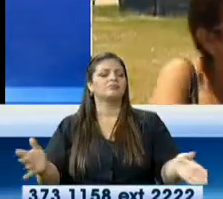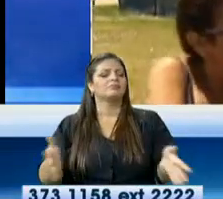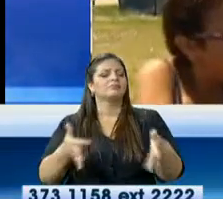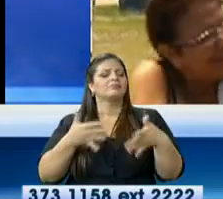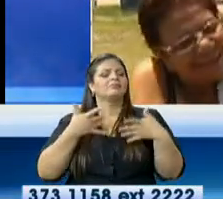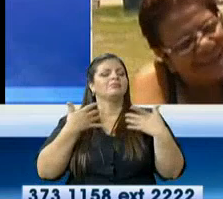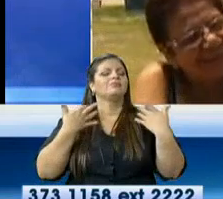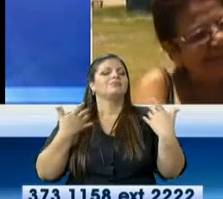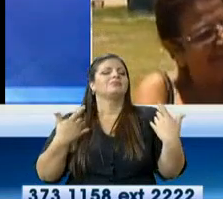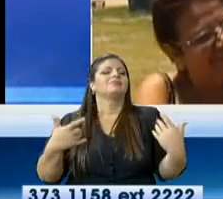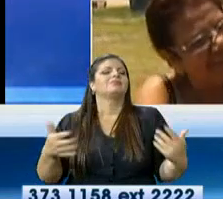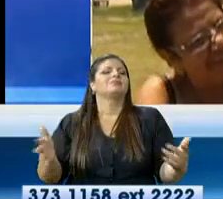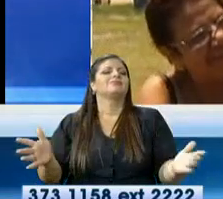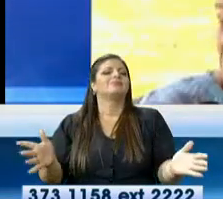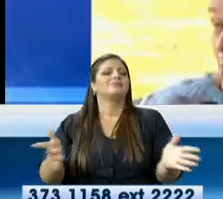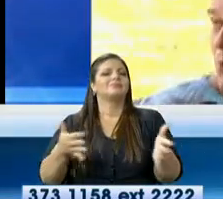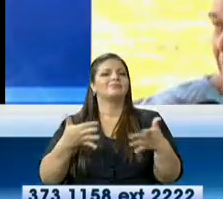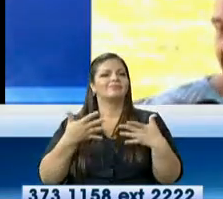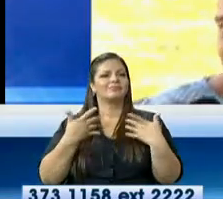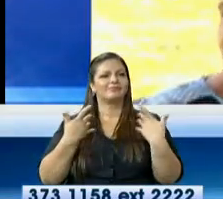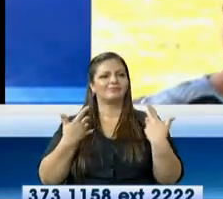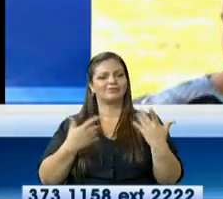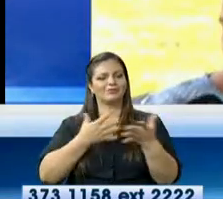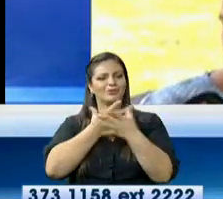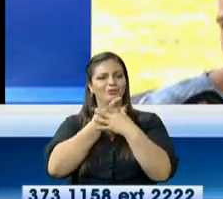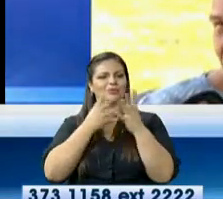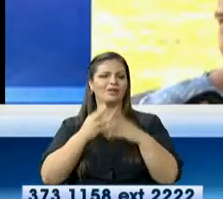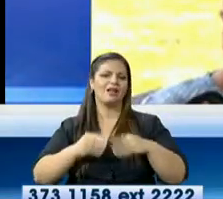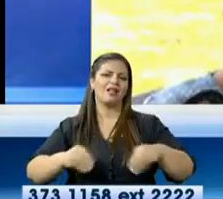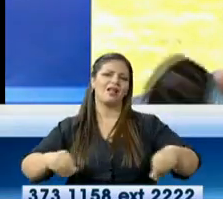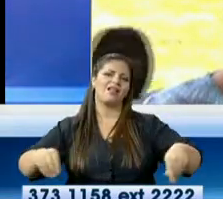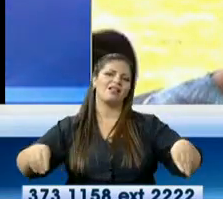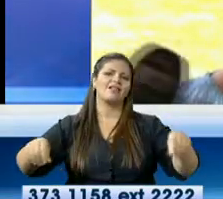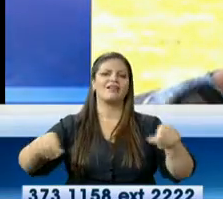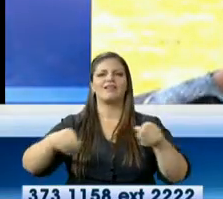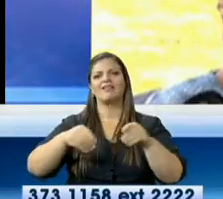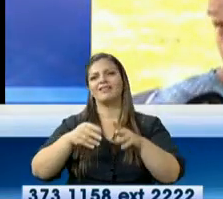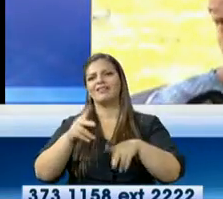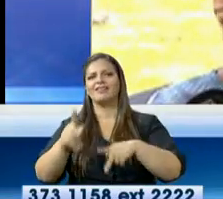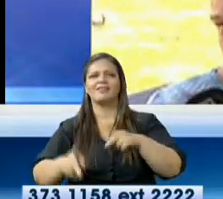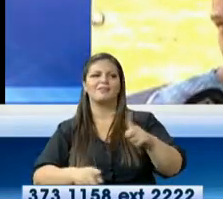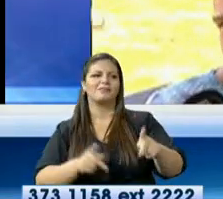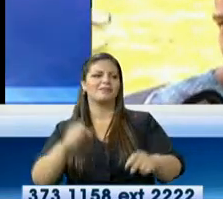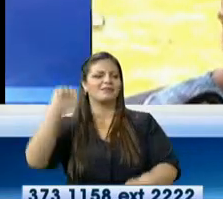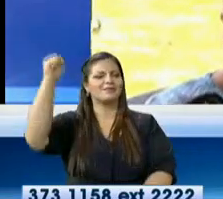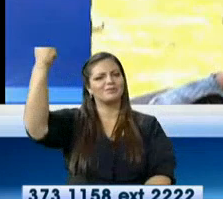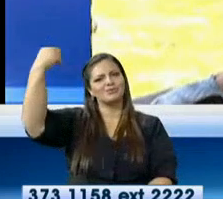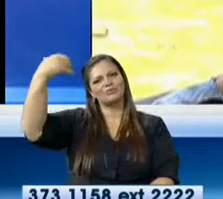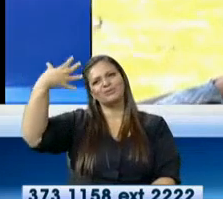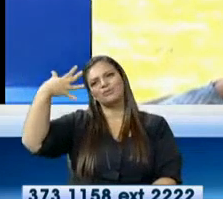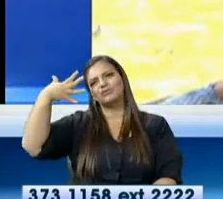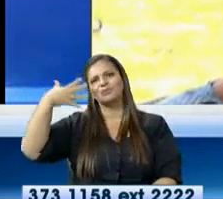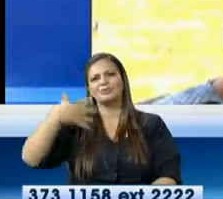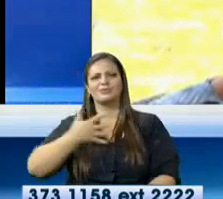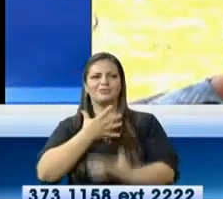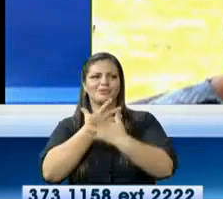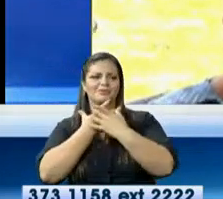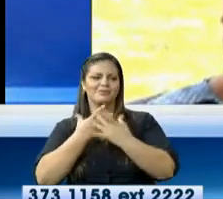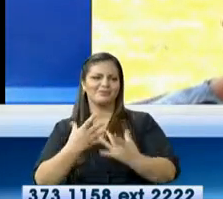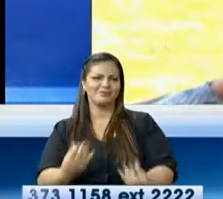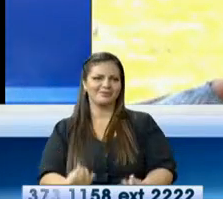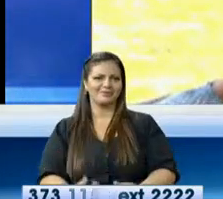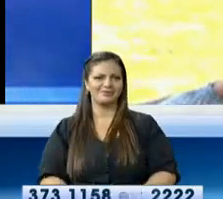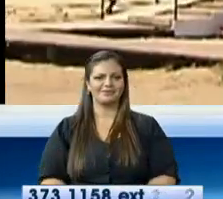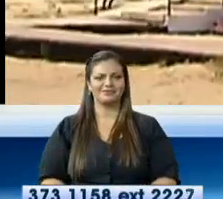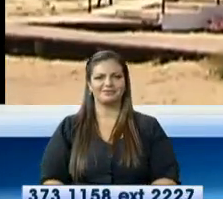está? Fresco, fresco. Me gusta la arena, el sol, y todo. El clima. El clima, claro, el clima. Aquí hay calor, allá se